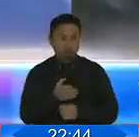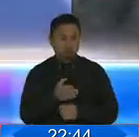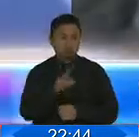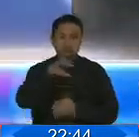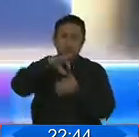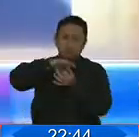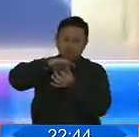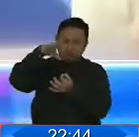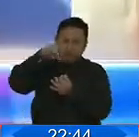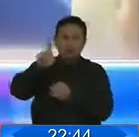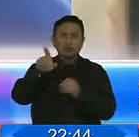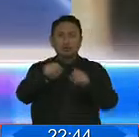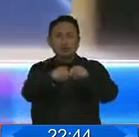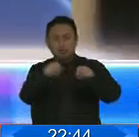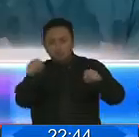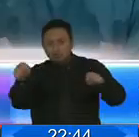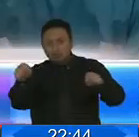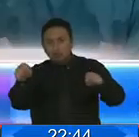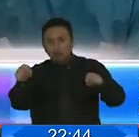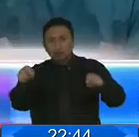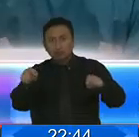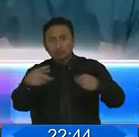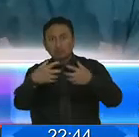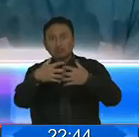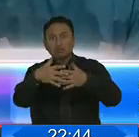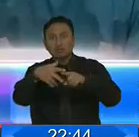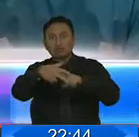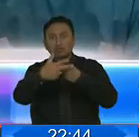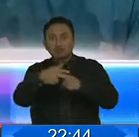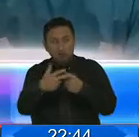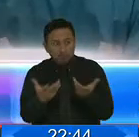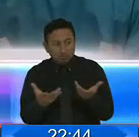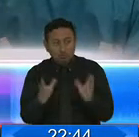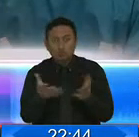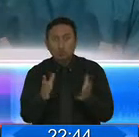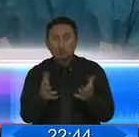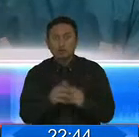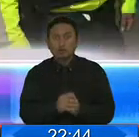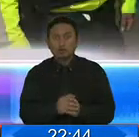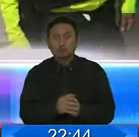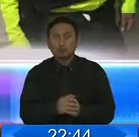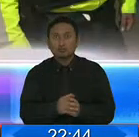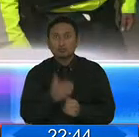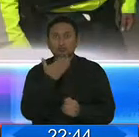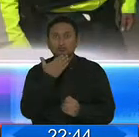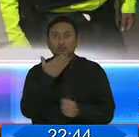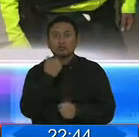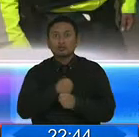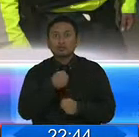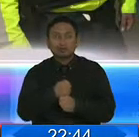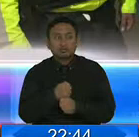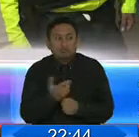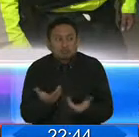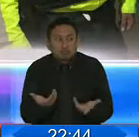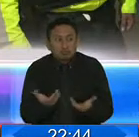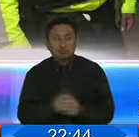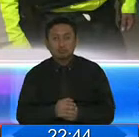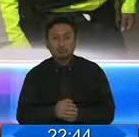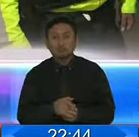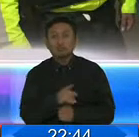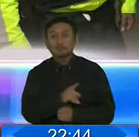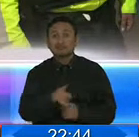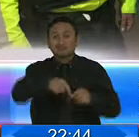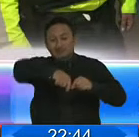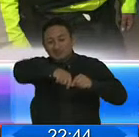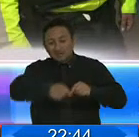candado roto, la puerta semiabierta y sus herramientas desaparecieron. Se quedó sin poder atender a los clientes. Se les llevaron en llaves